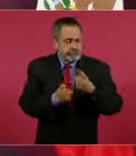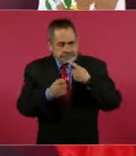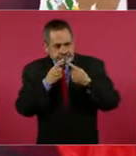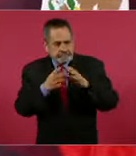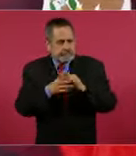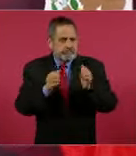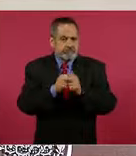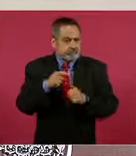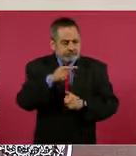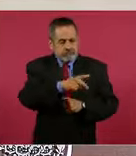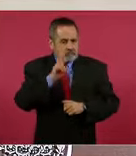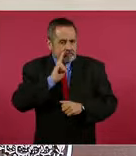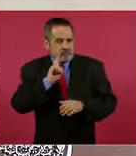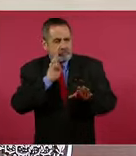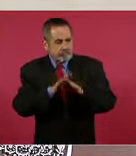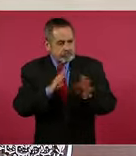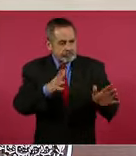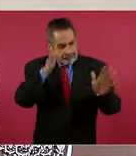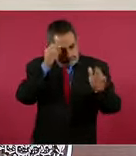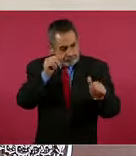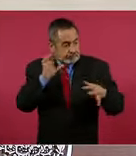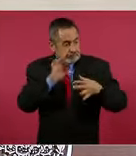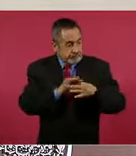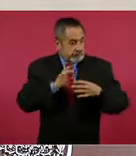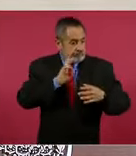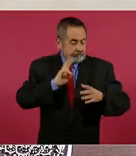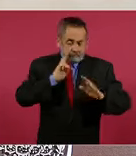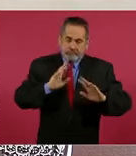con ellos buscando el acuerdo, el arreglo.